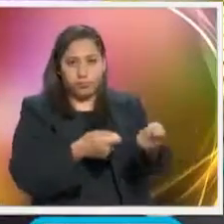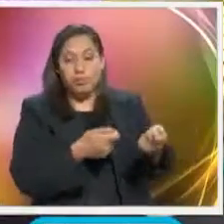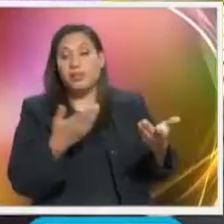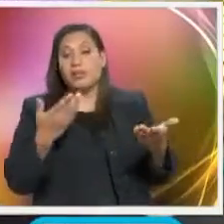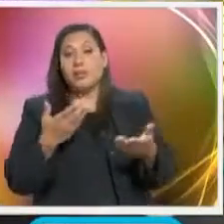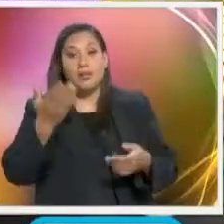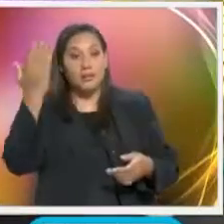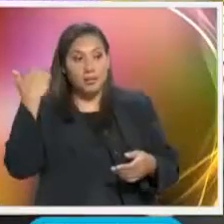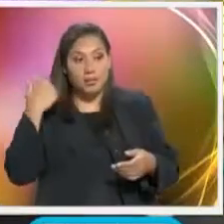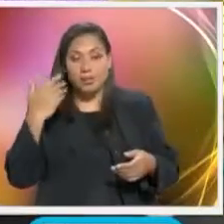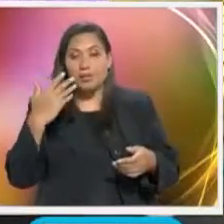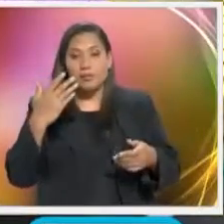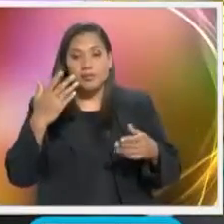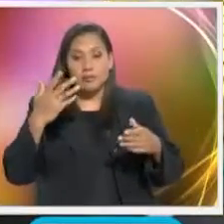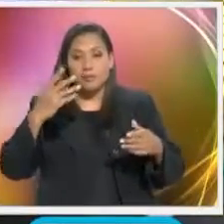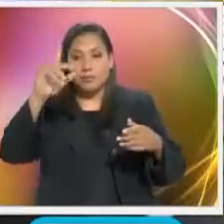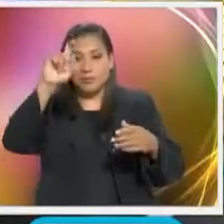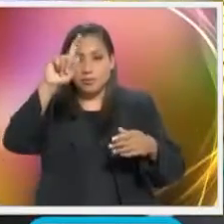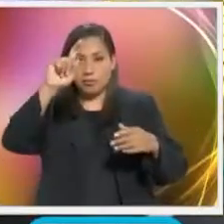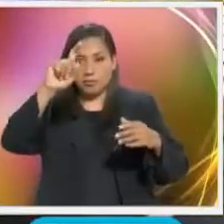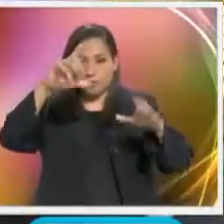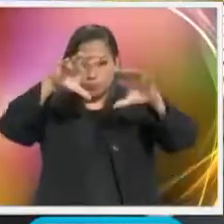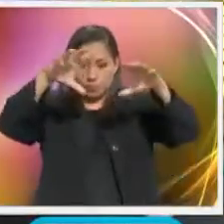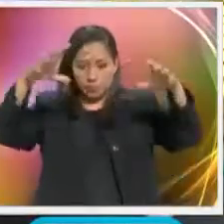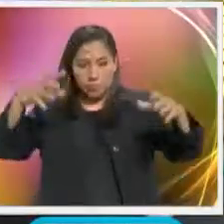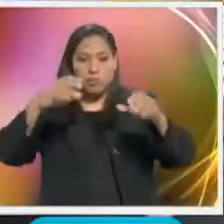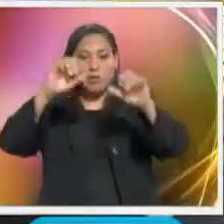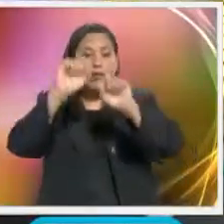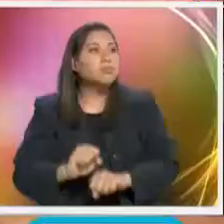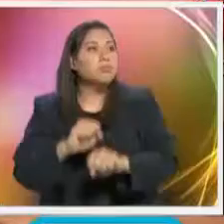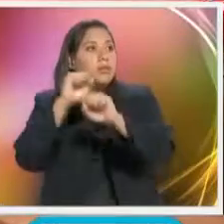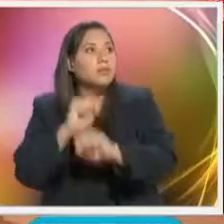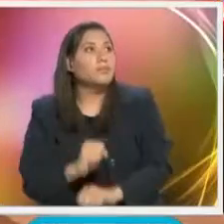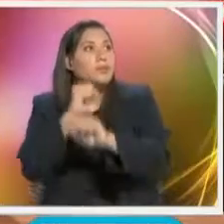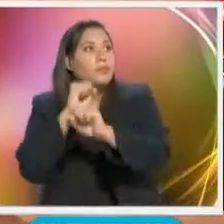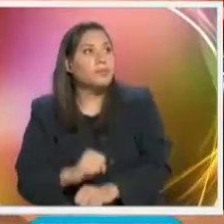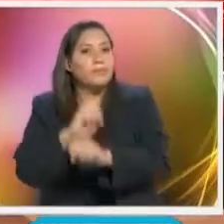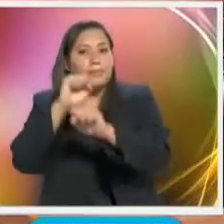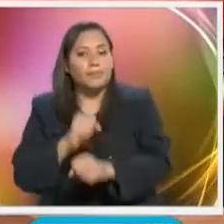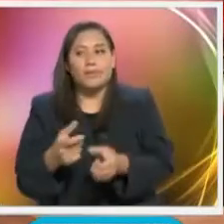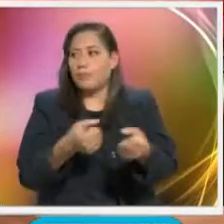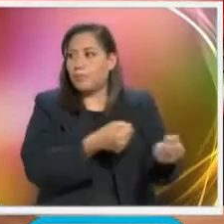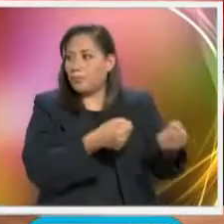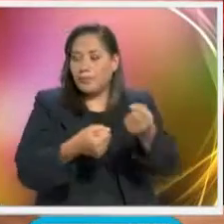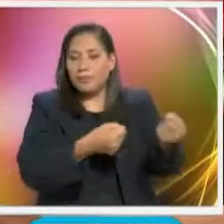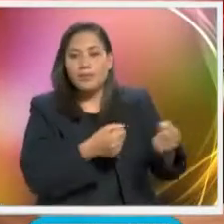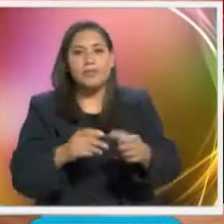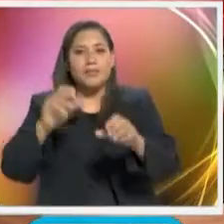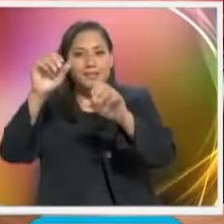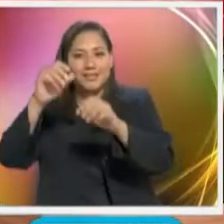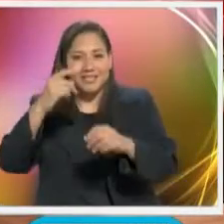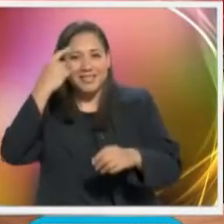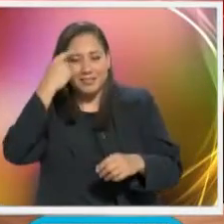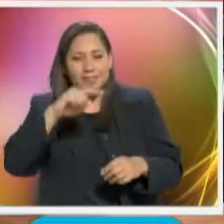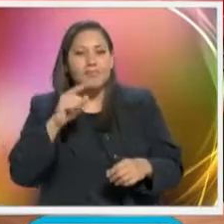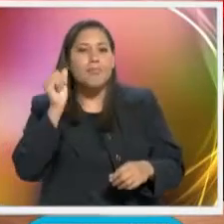traían Como bomba, una ¿no? especie de tanque de agua y le bombeabas, o sea, como cuando le haces para